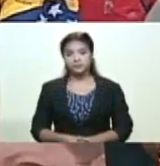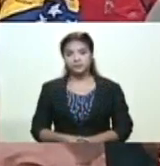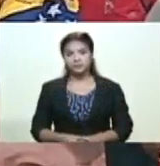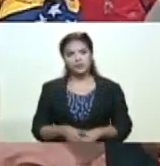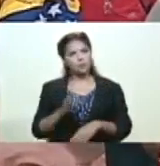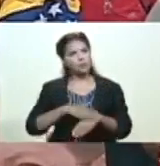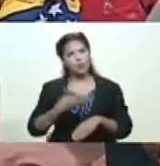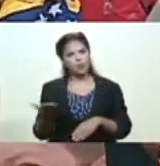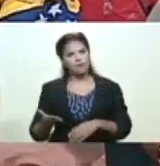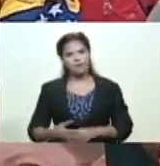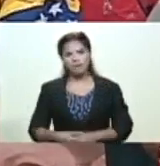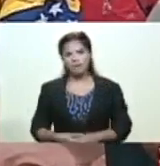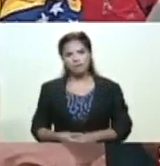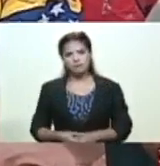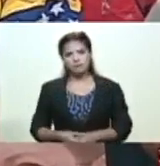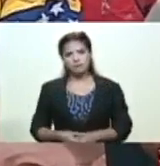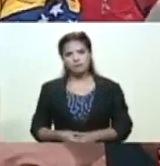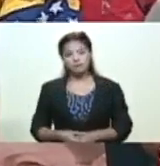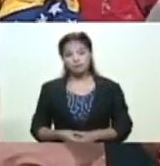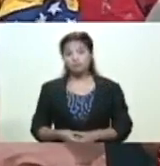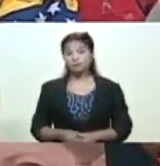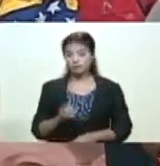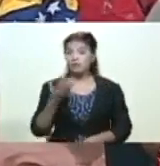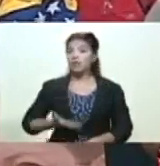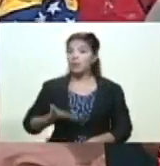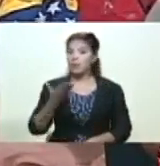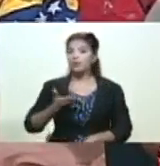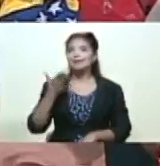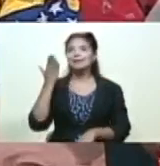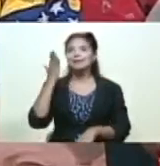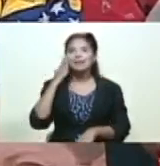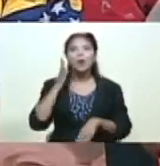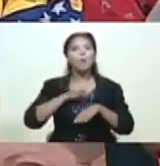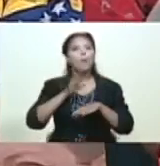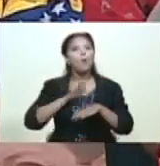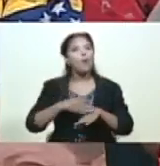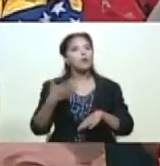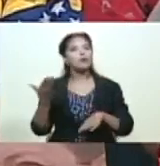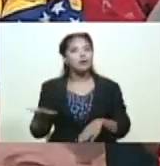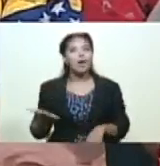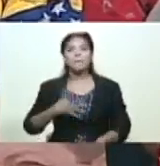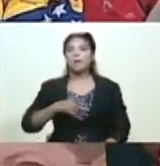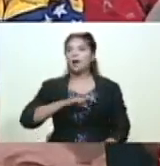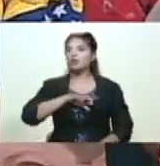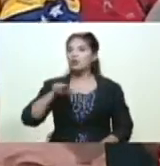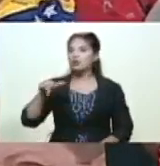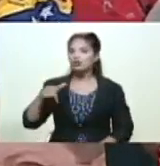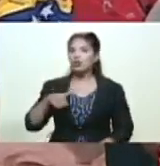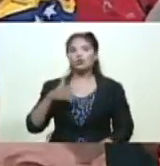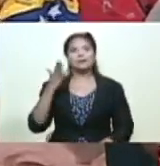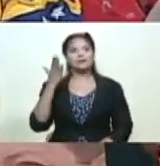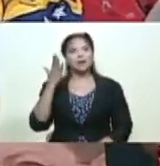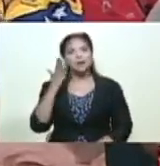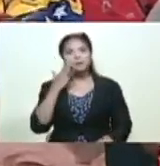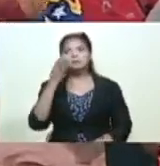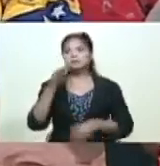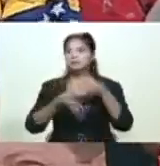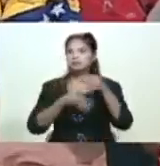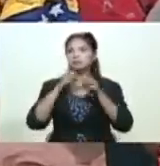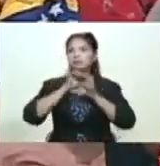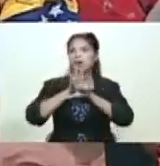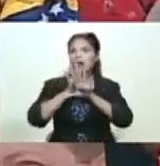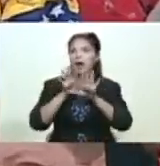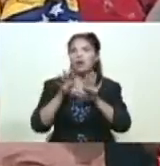¿Por qué? Es muy importante saber el por qué para nosotros determinar